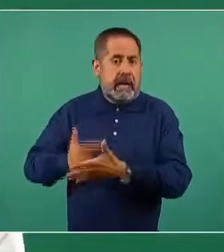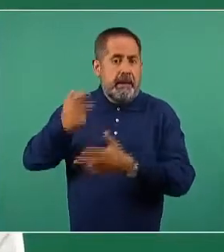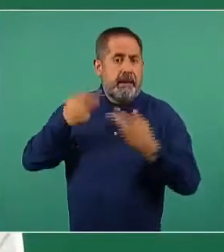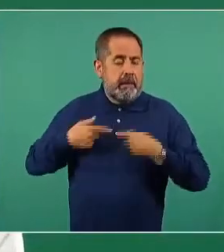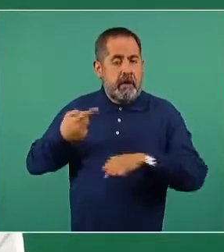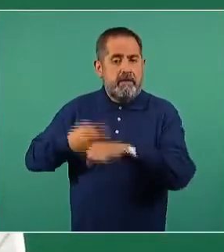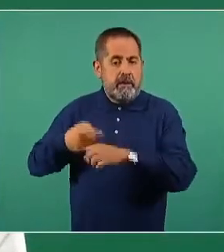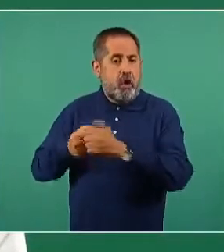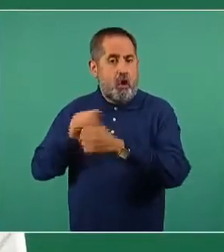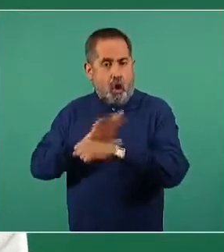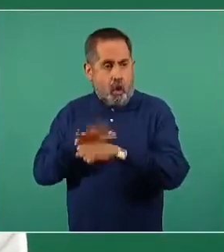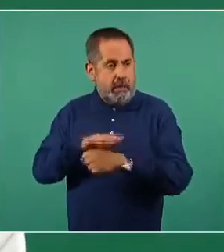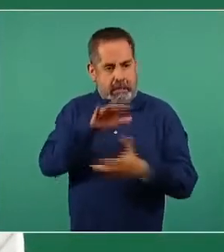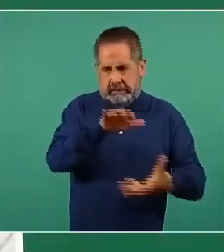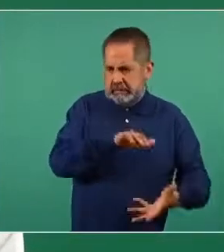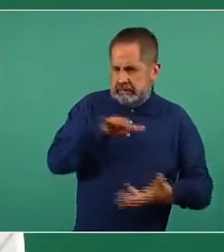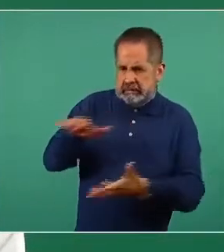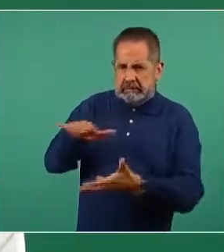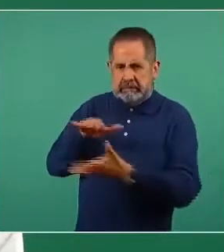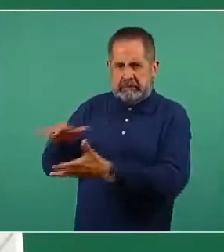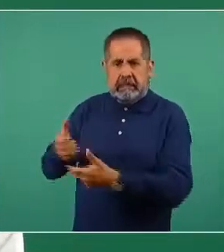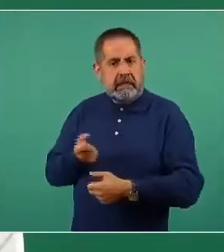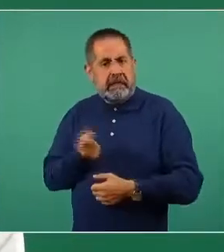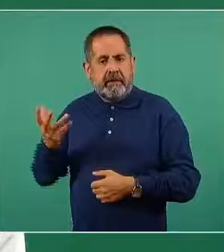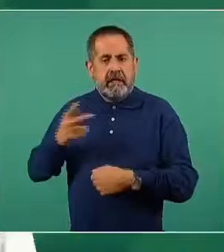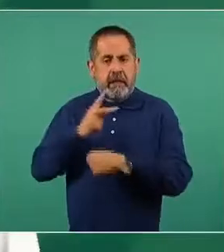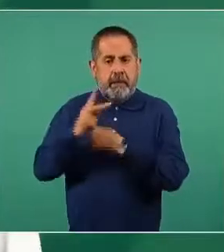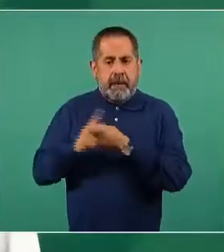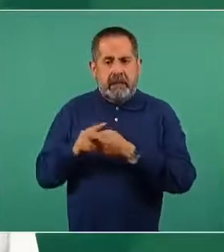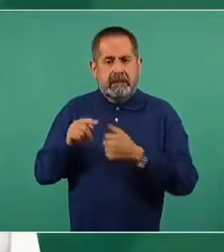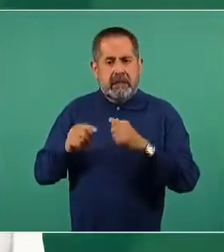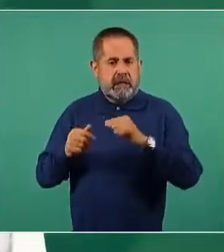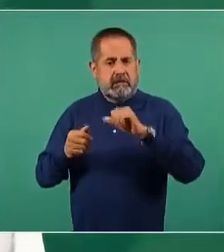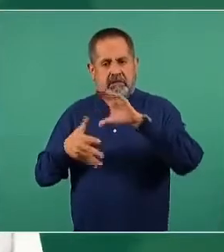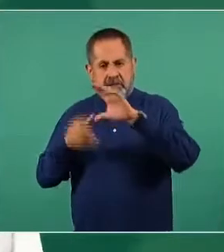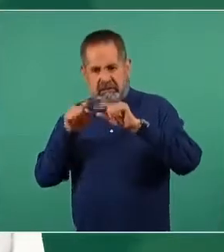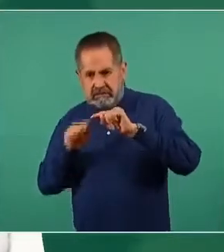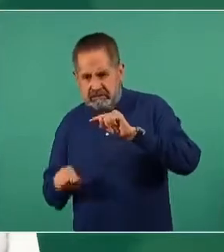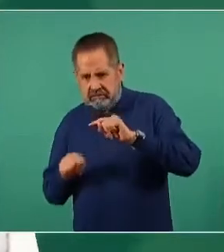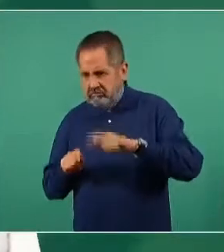enfermos con COVID, a varios países de la región, y es parte de